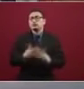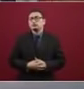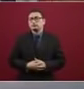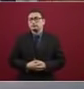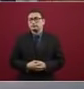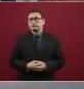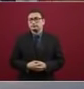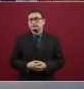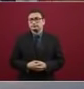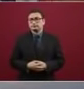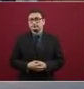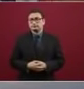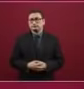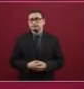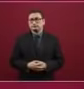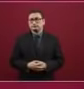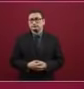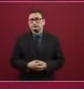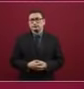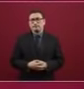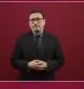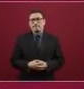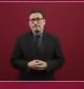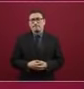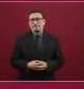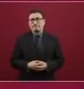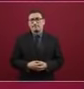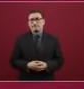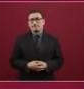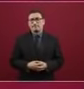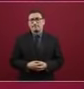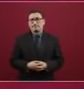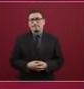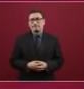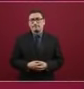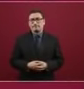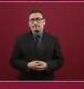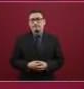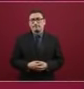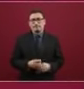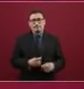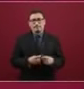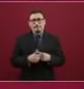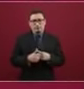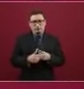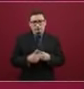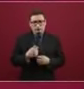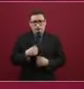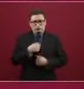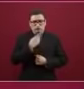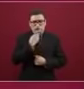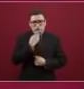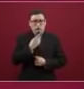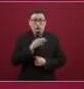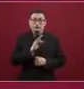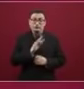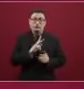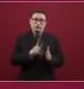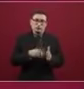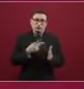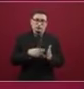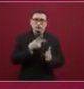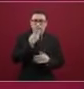Bueno, en primer lugar, decirles a ustedes que, aunque sea una obviedad repetirla,